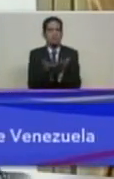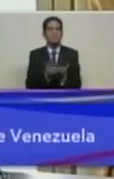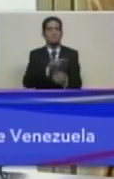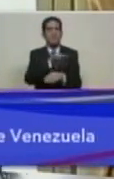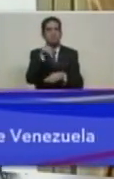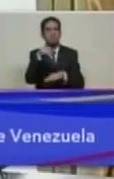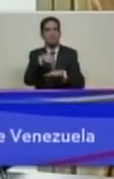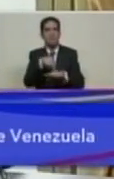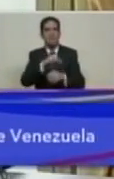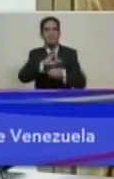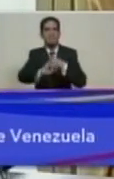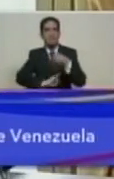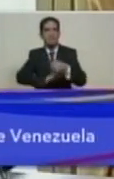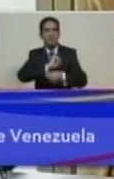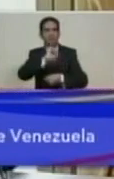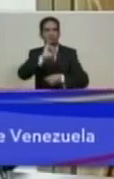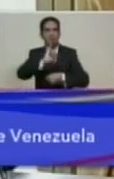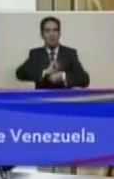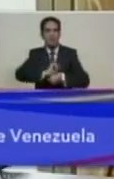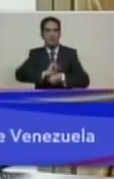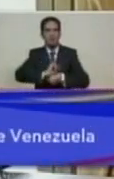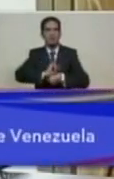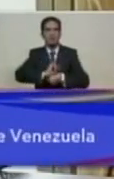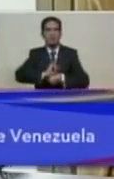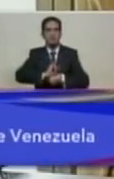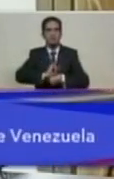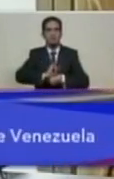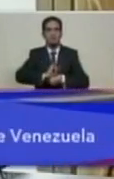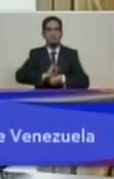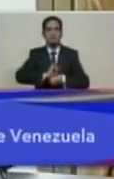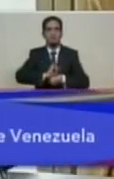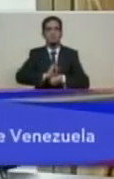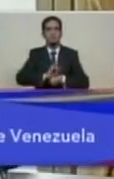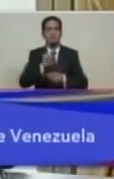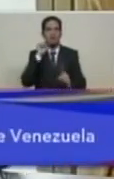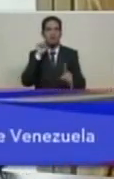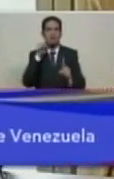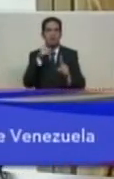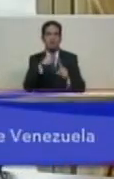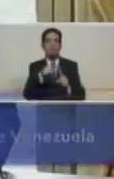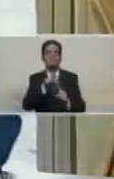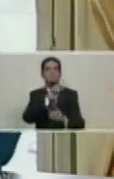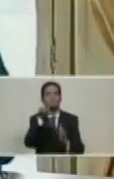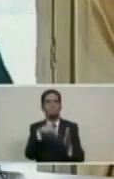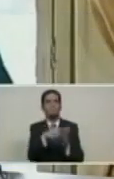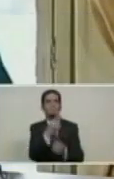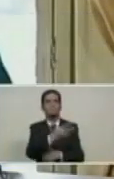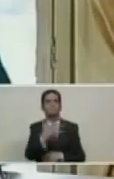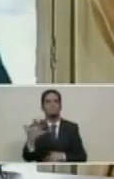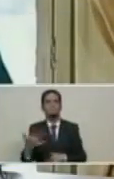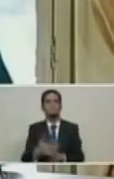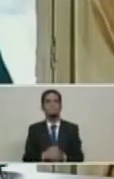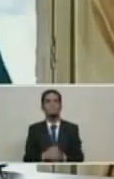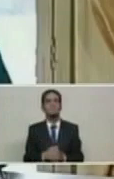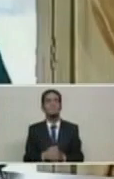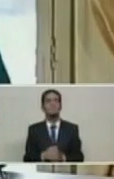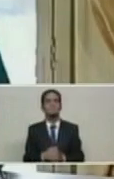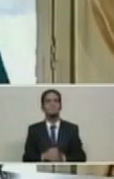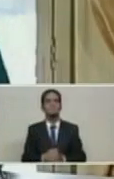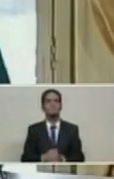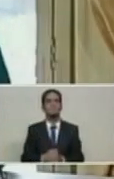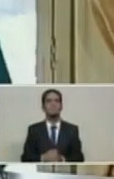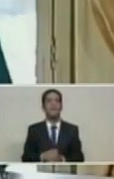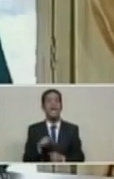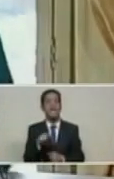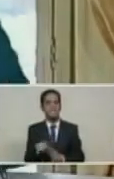nacional, internacional de nuestra patria. Rumbo al 2025, en la era bicentenaria, será el